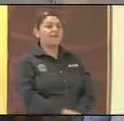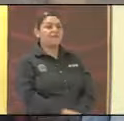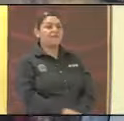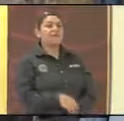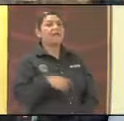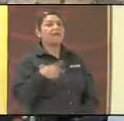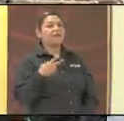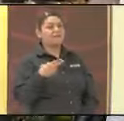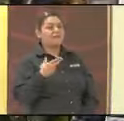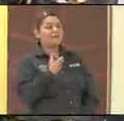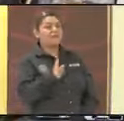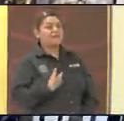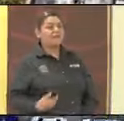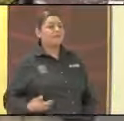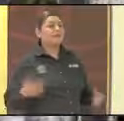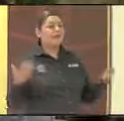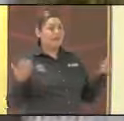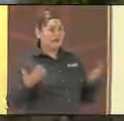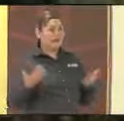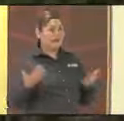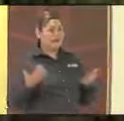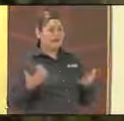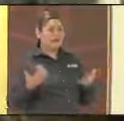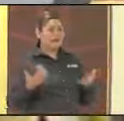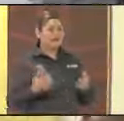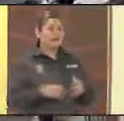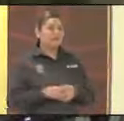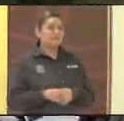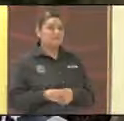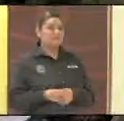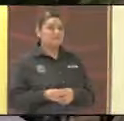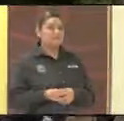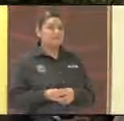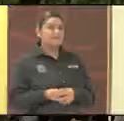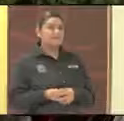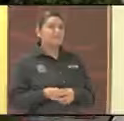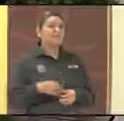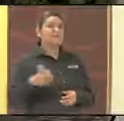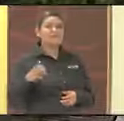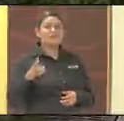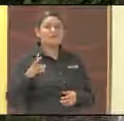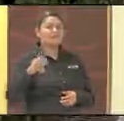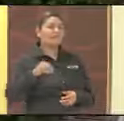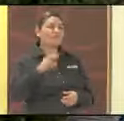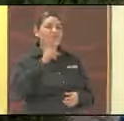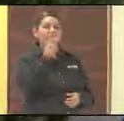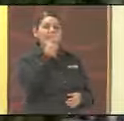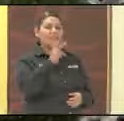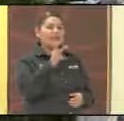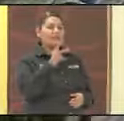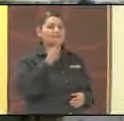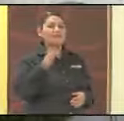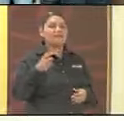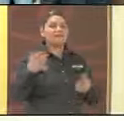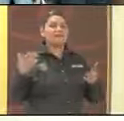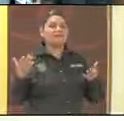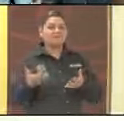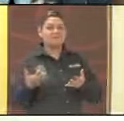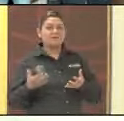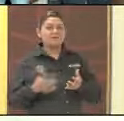Aquí el presidente ha hecho no promesas, hechos. Es